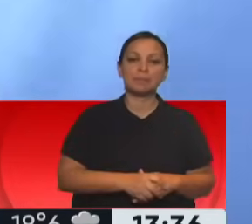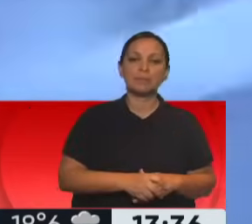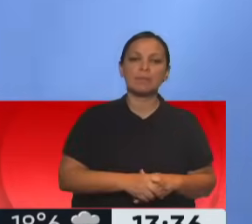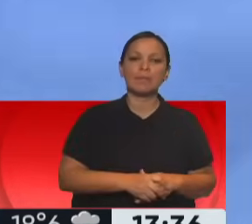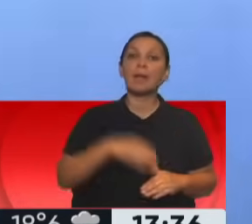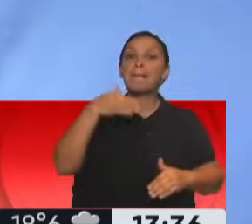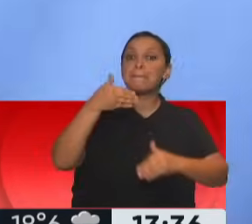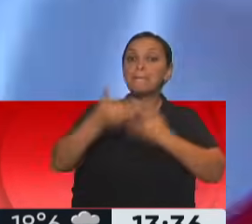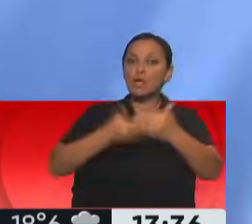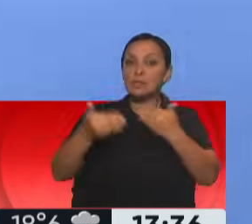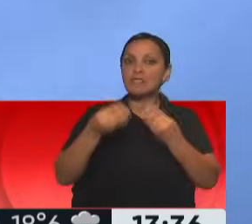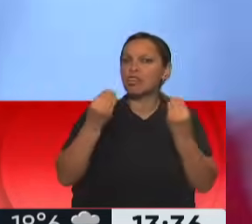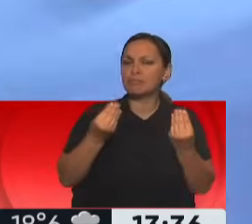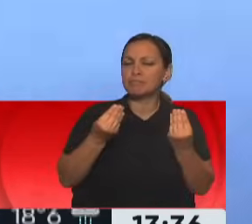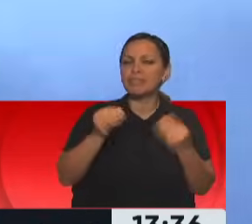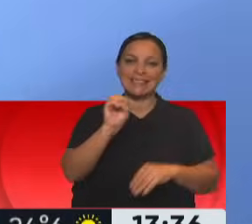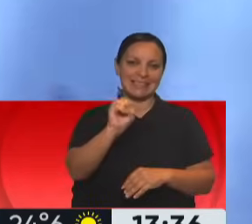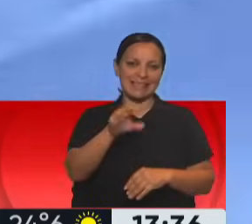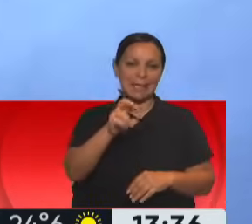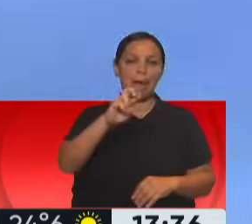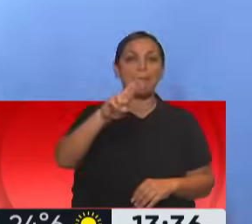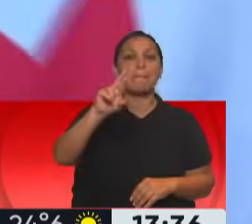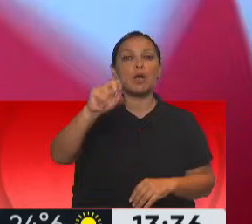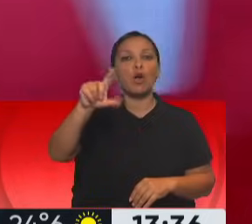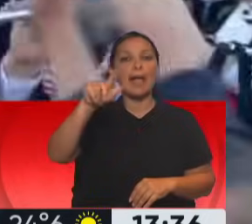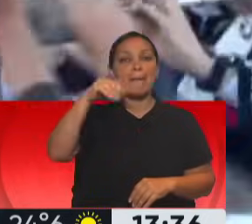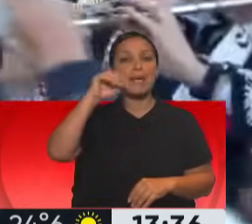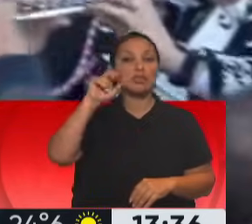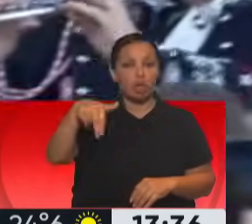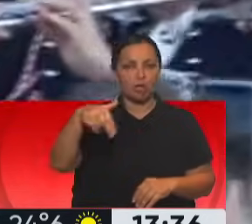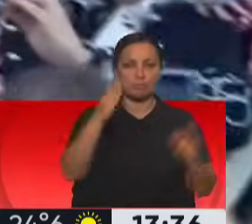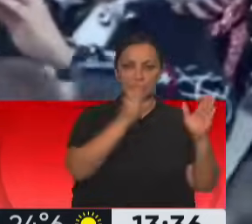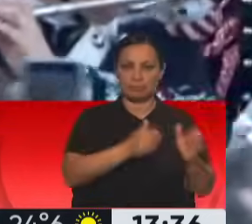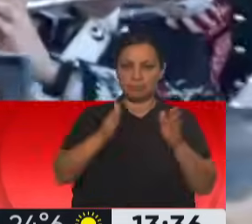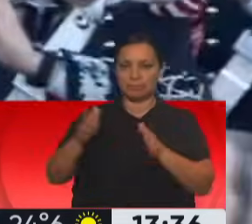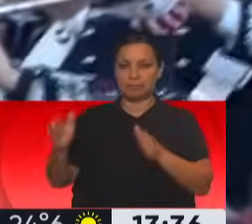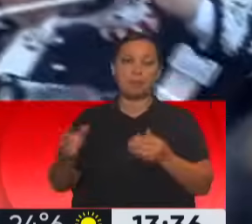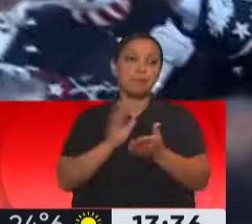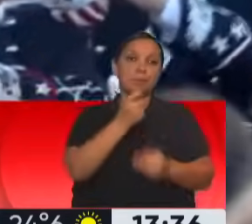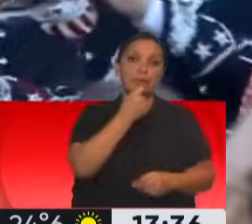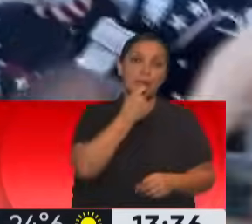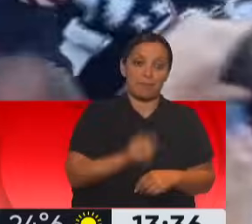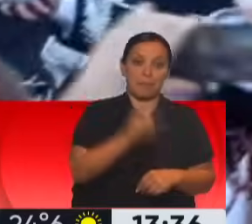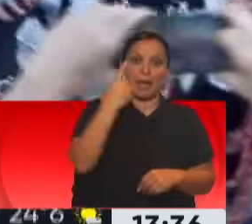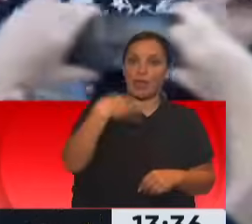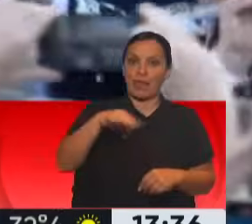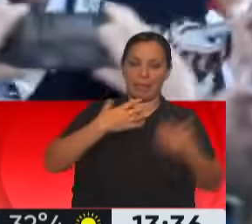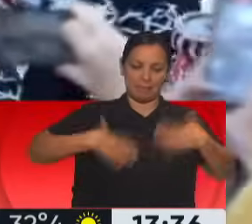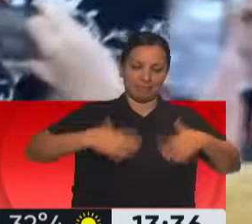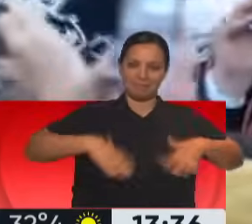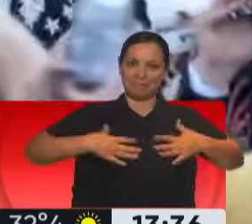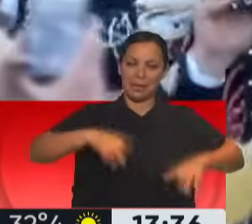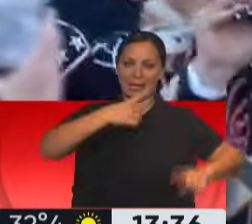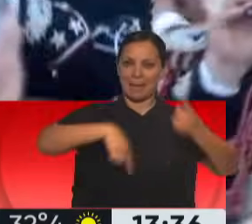dando inicio en este momento, involucra varias etapas. Por ejemplo, el de la vestimenta y el de preparar al nuevo